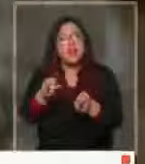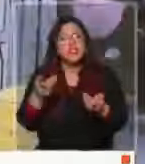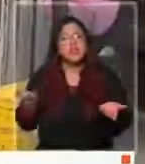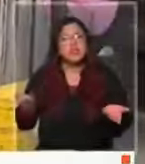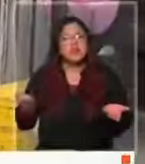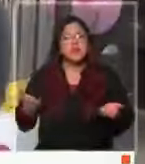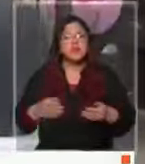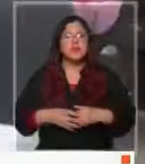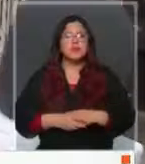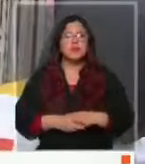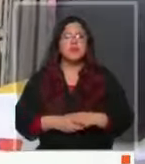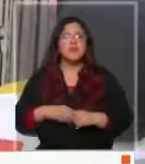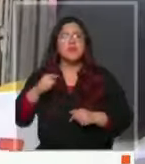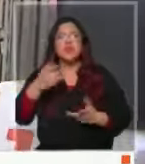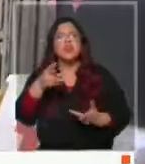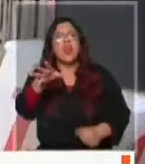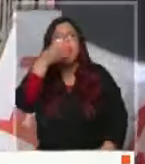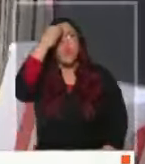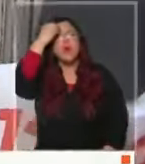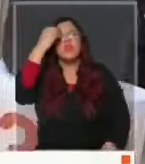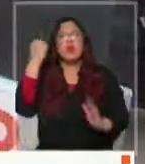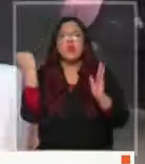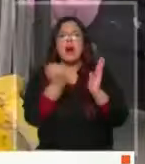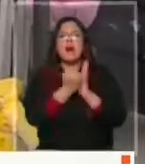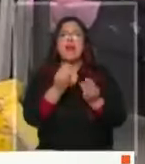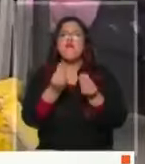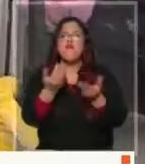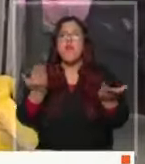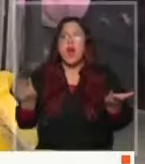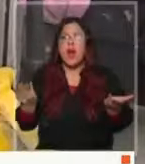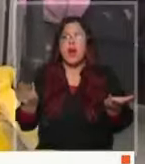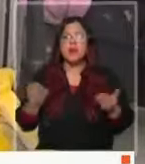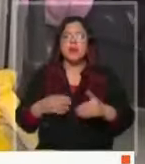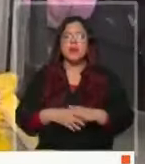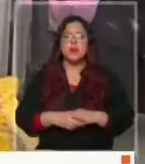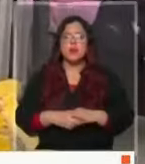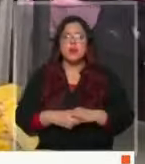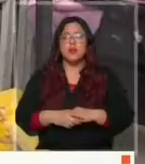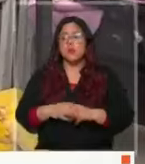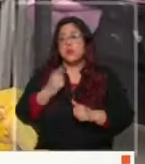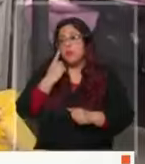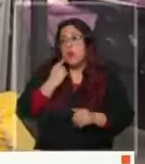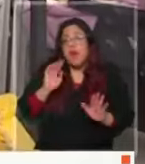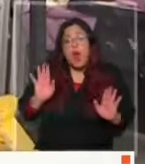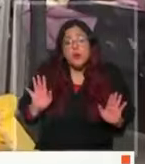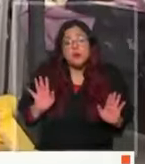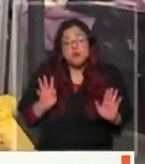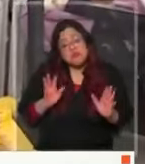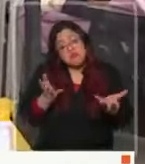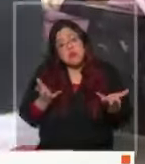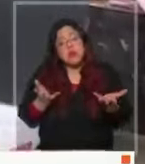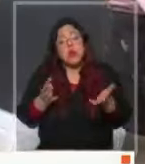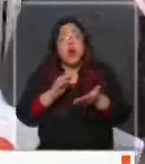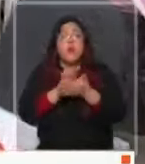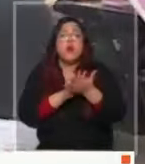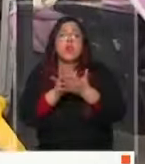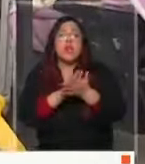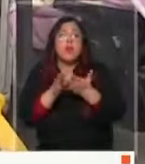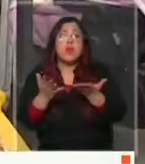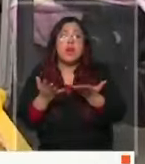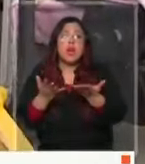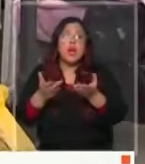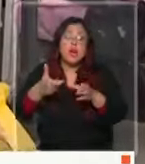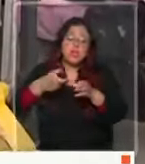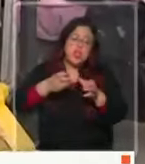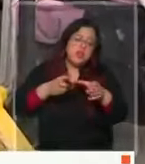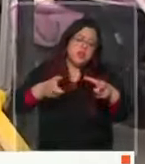lavalosas. ¿Cómo te das cuenta tú que una marca es buena o que funciona? Probándolo. Probándolo, ya. O sea, si te lava, por ejemplo, más cantidad de platos.